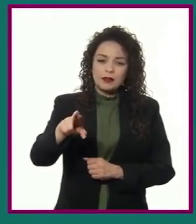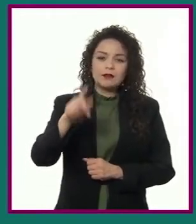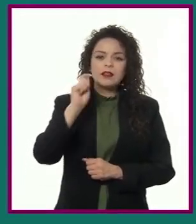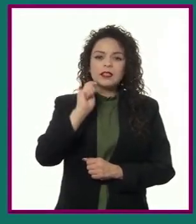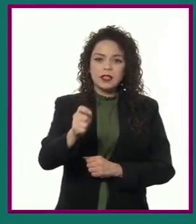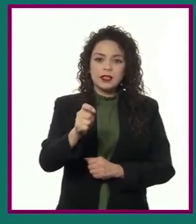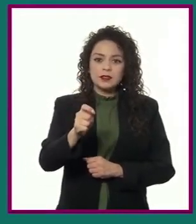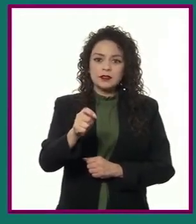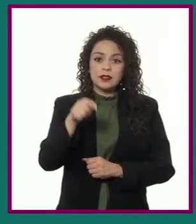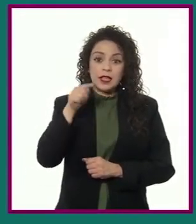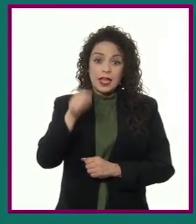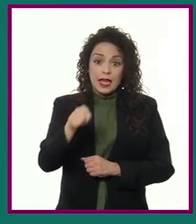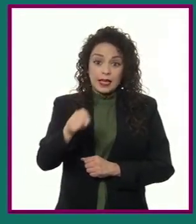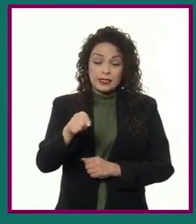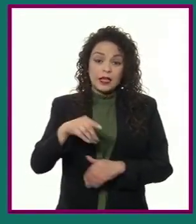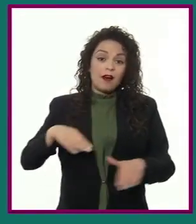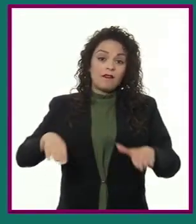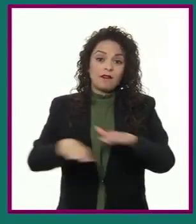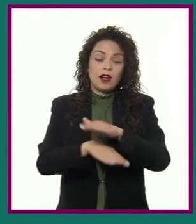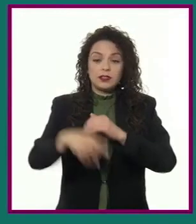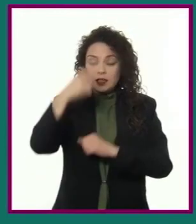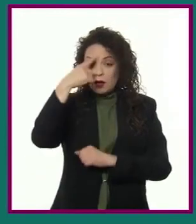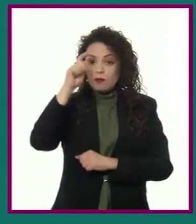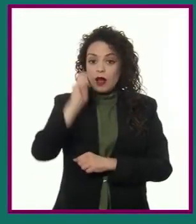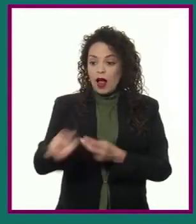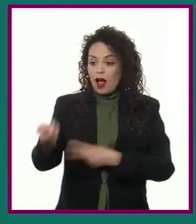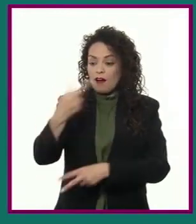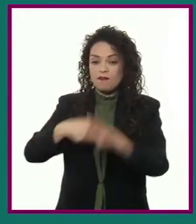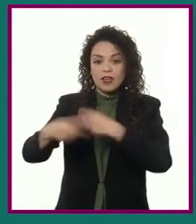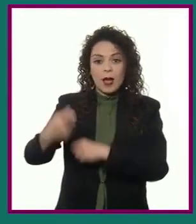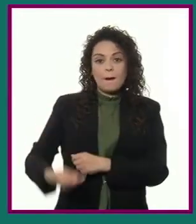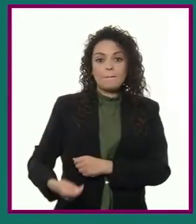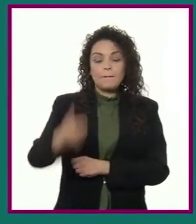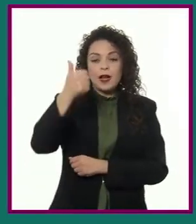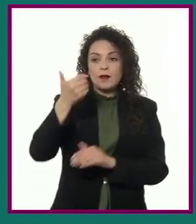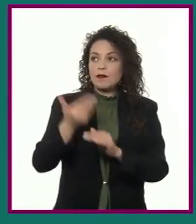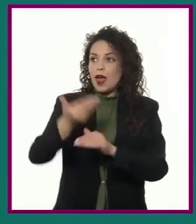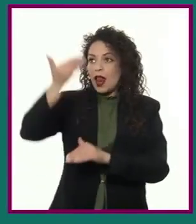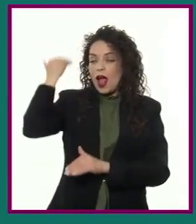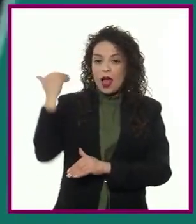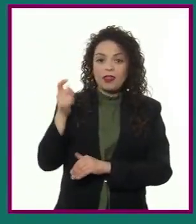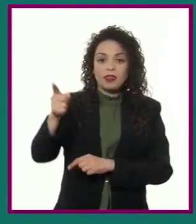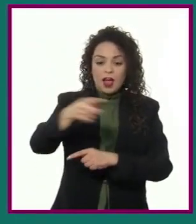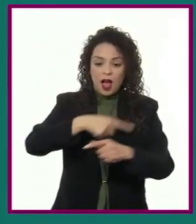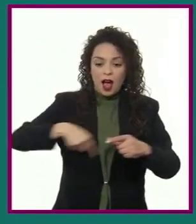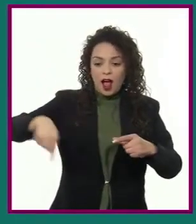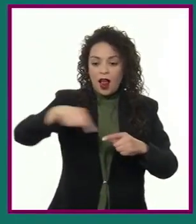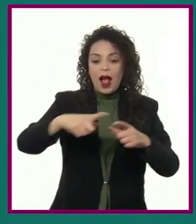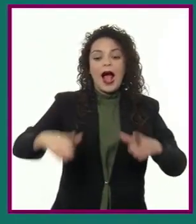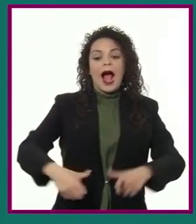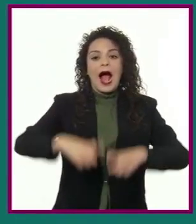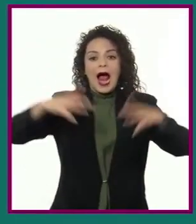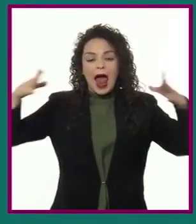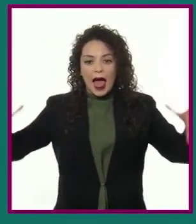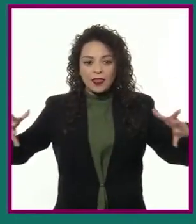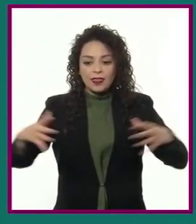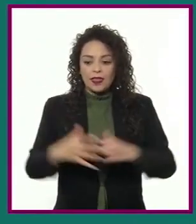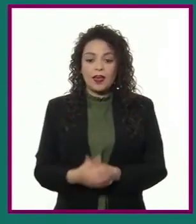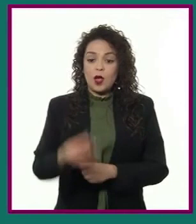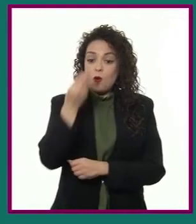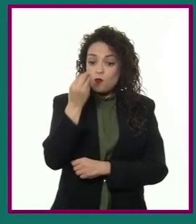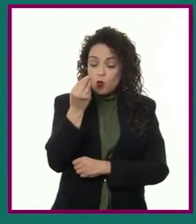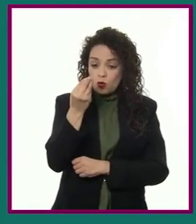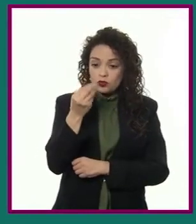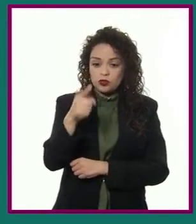bases fundamentales de la formación de las primeras galaxias grandes. Muchas galaxias irregulares